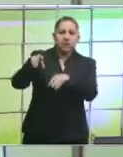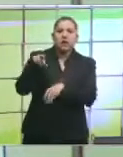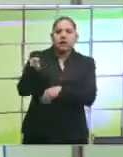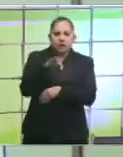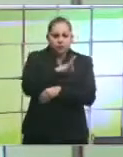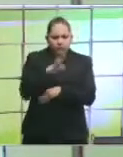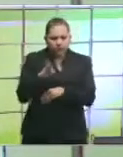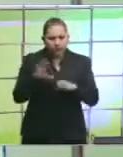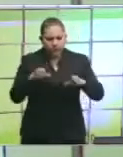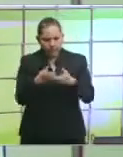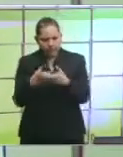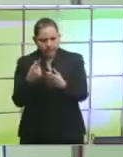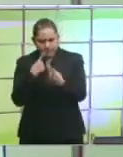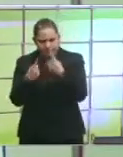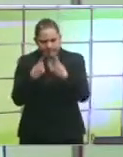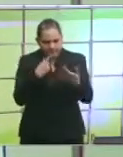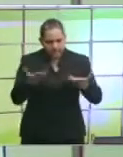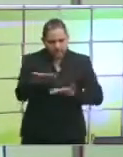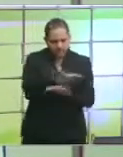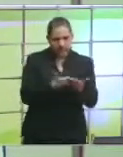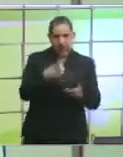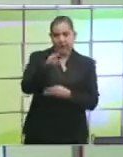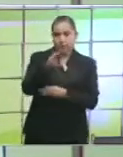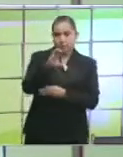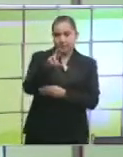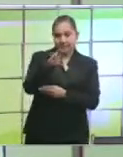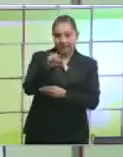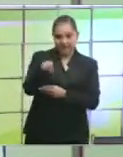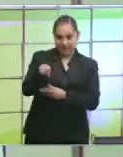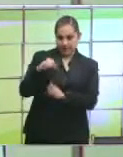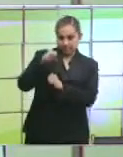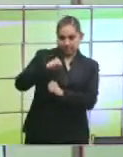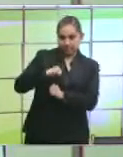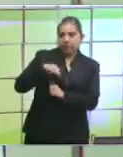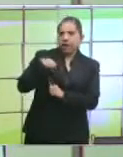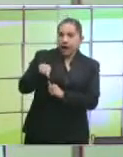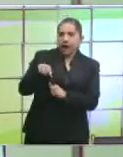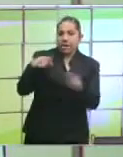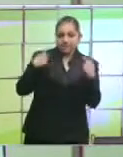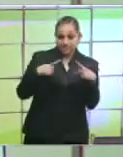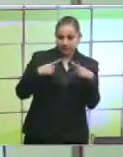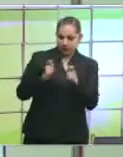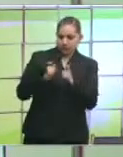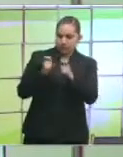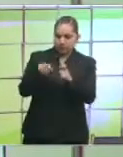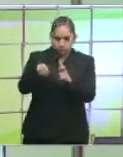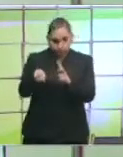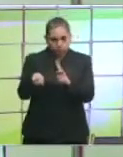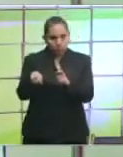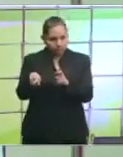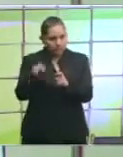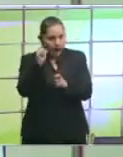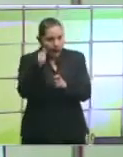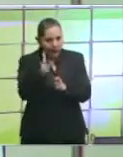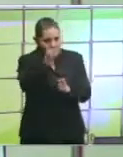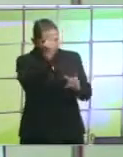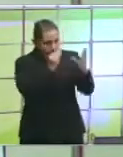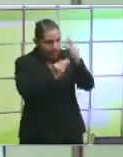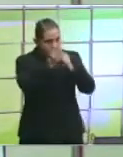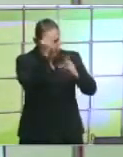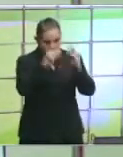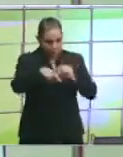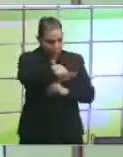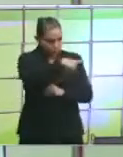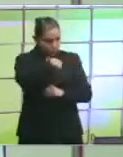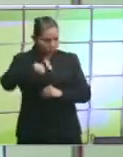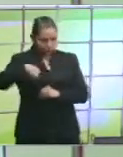en que hay una persona a la que le hemos tratado de dar un entrenamiento básico esta persona no sólo cada uno de los ministros les decimos